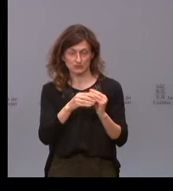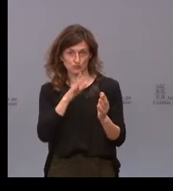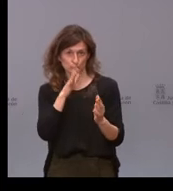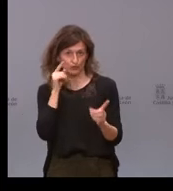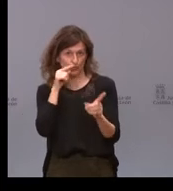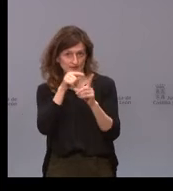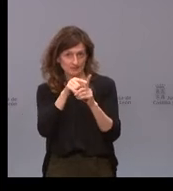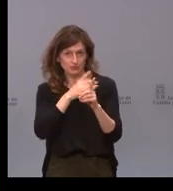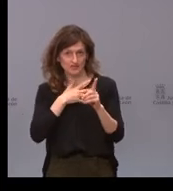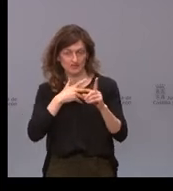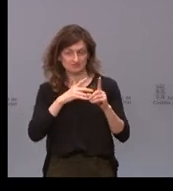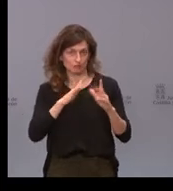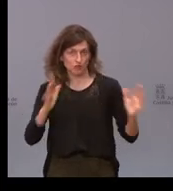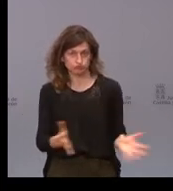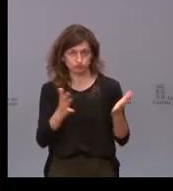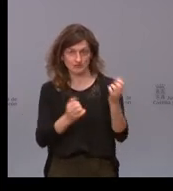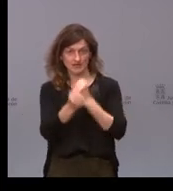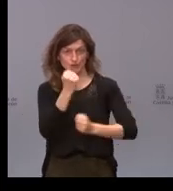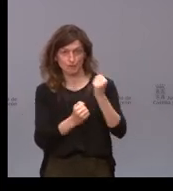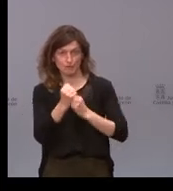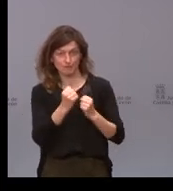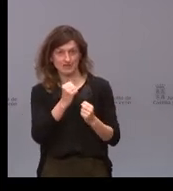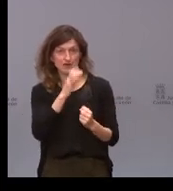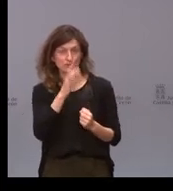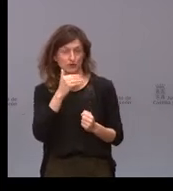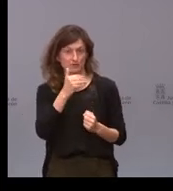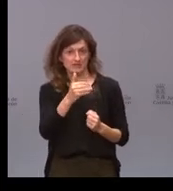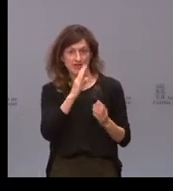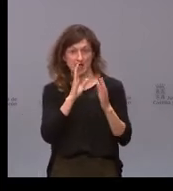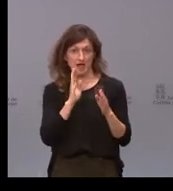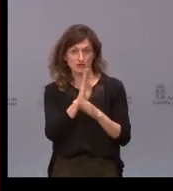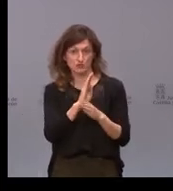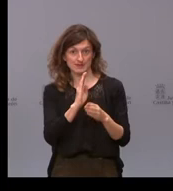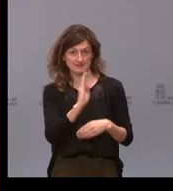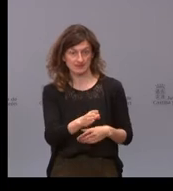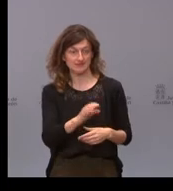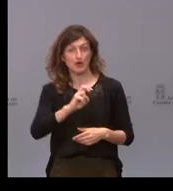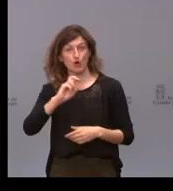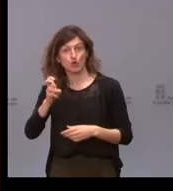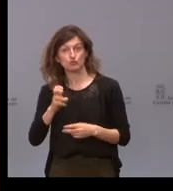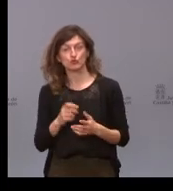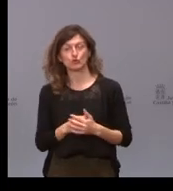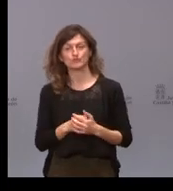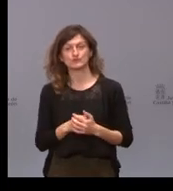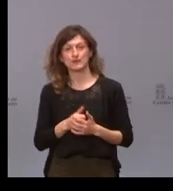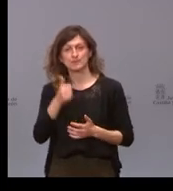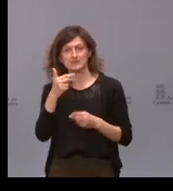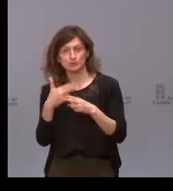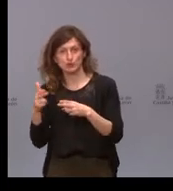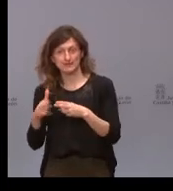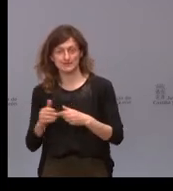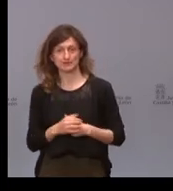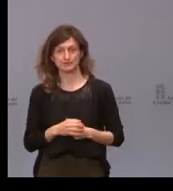reactivar la economía líneas y sobre todo pensando en ayudas directas y una cuestión de más política